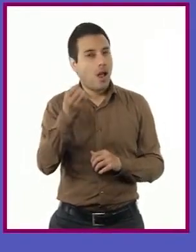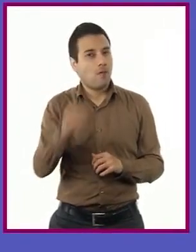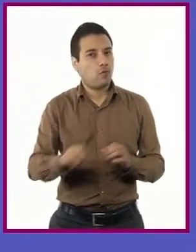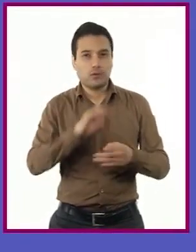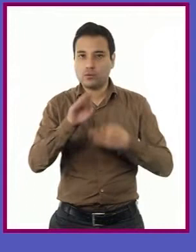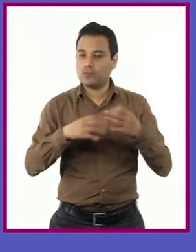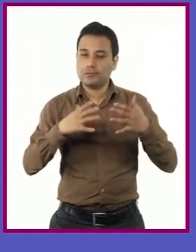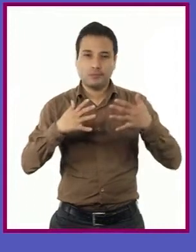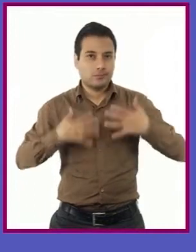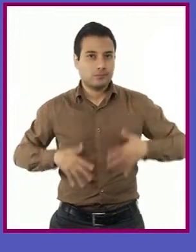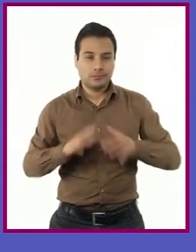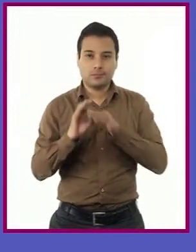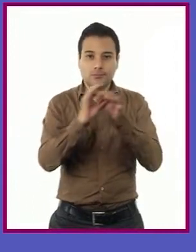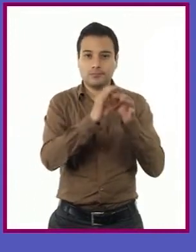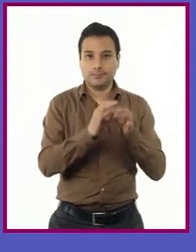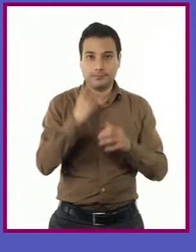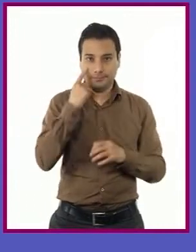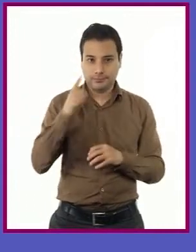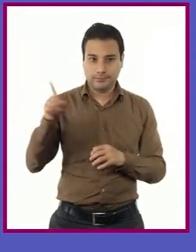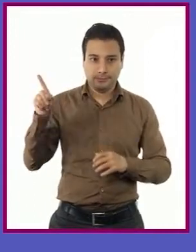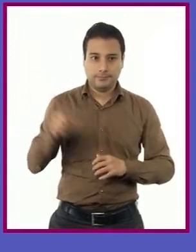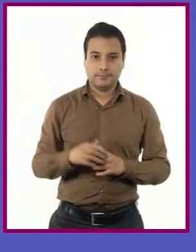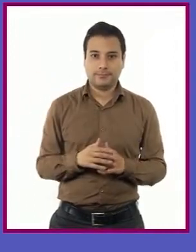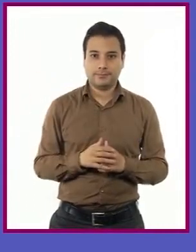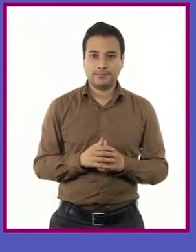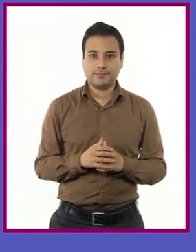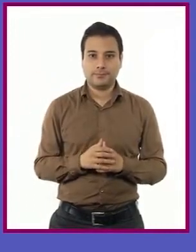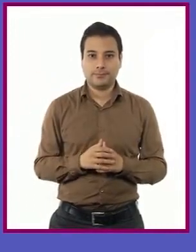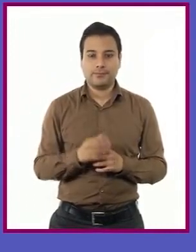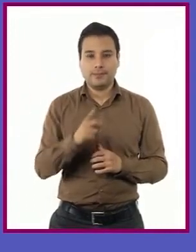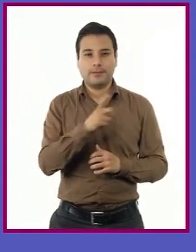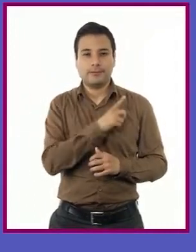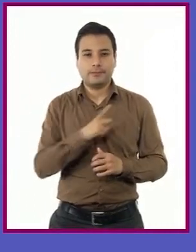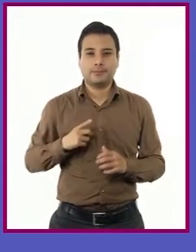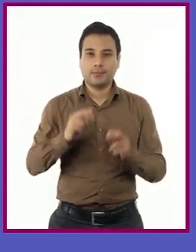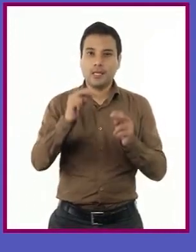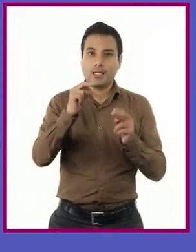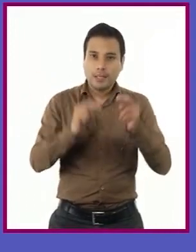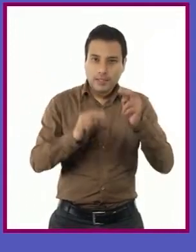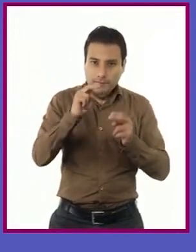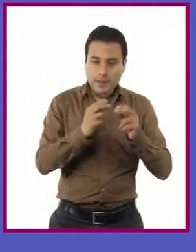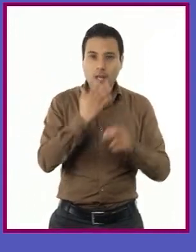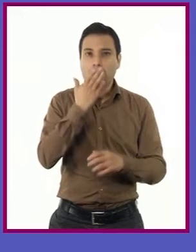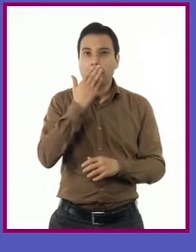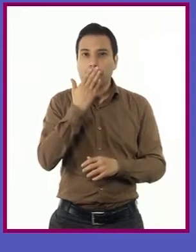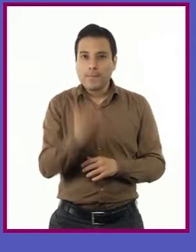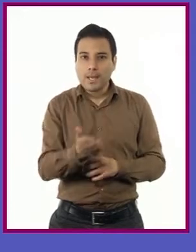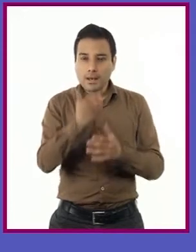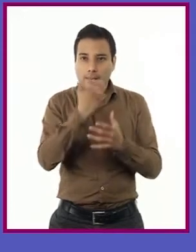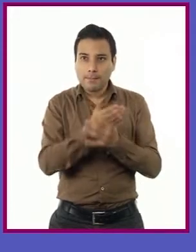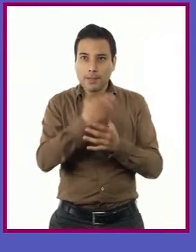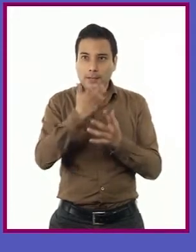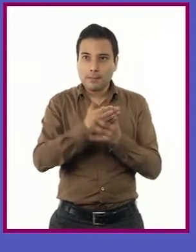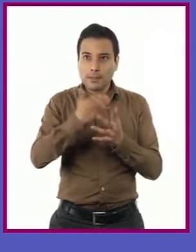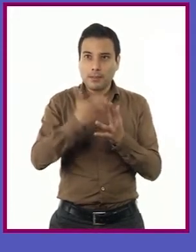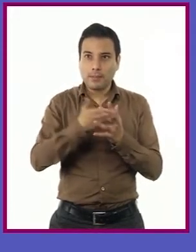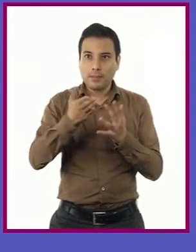revisamos que estén bien en los niveles de información, pues faltan los márgenes de la hoja como se muestra aquí.